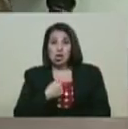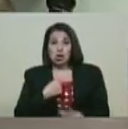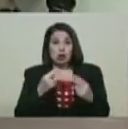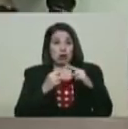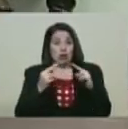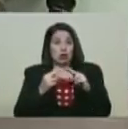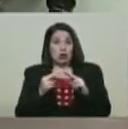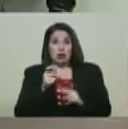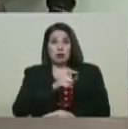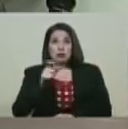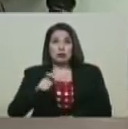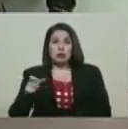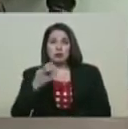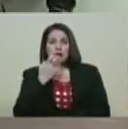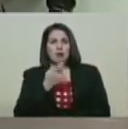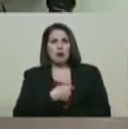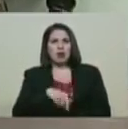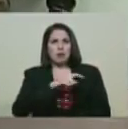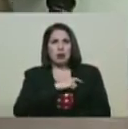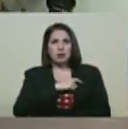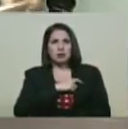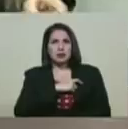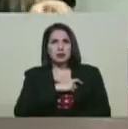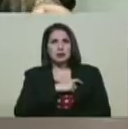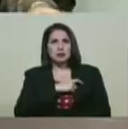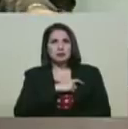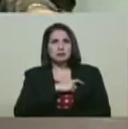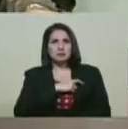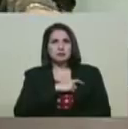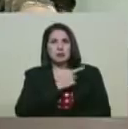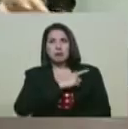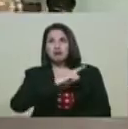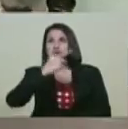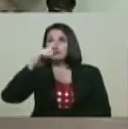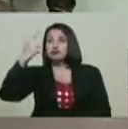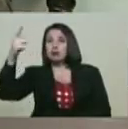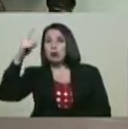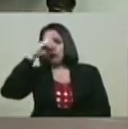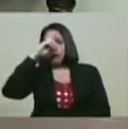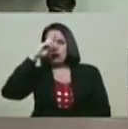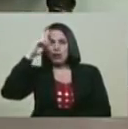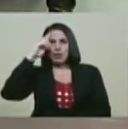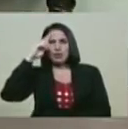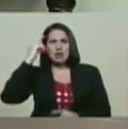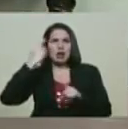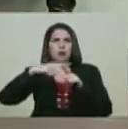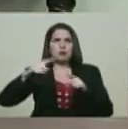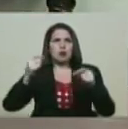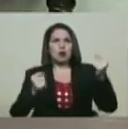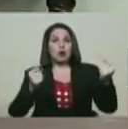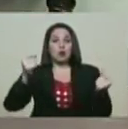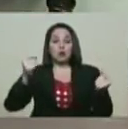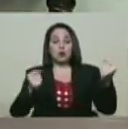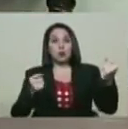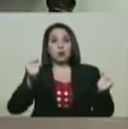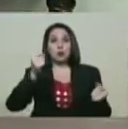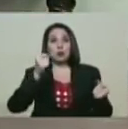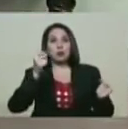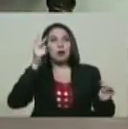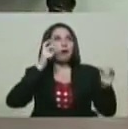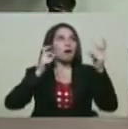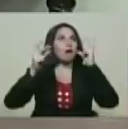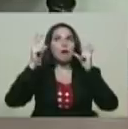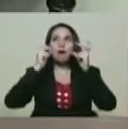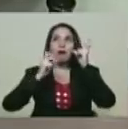ido, por ejemplo, en España, viajando de Madrid a Andalucía, en un carro, y va